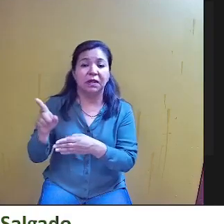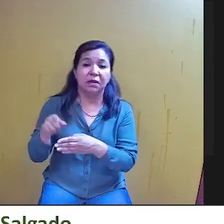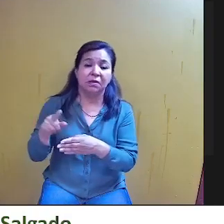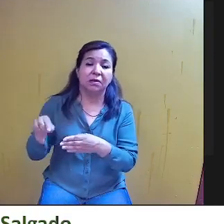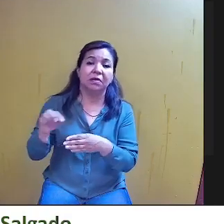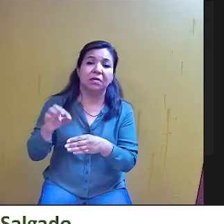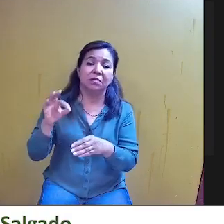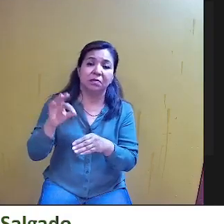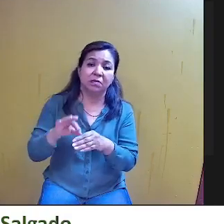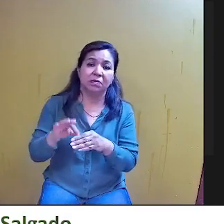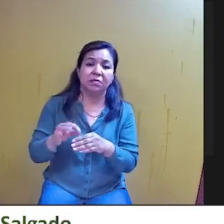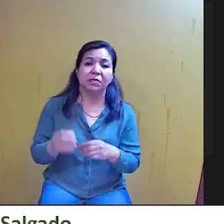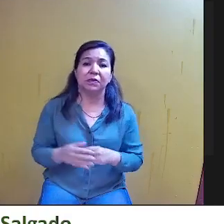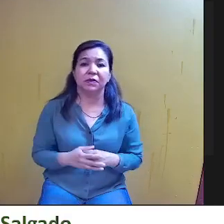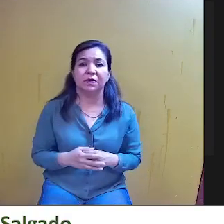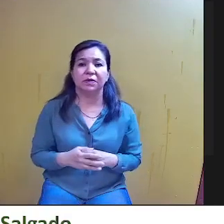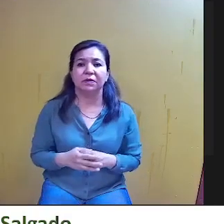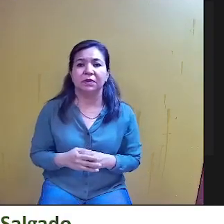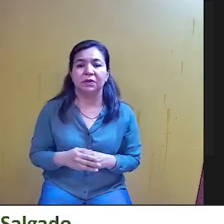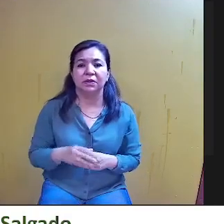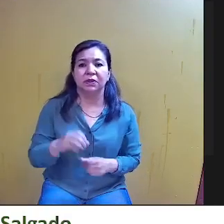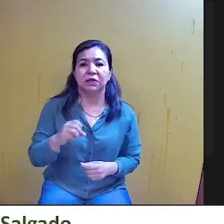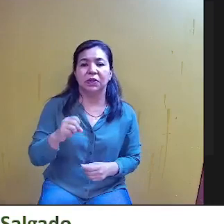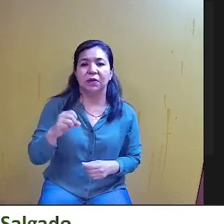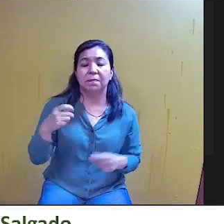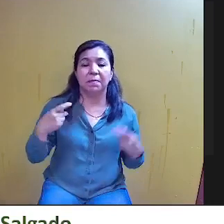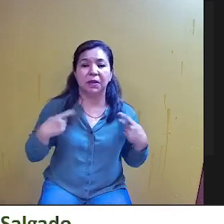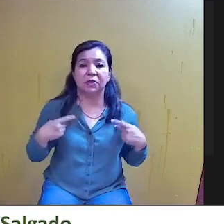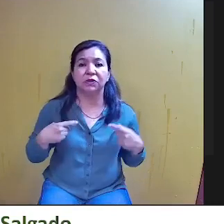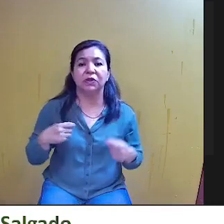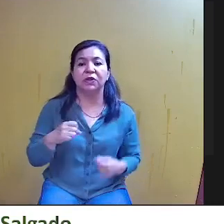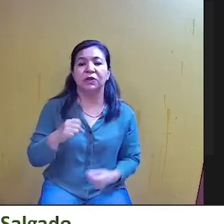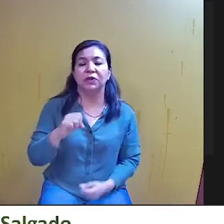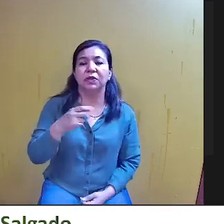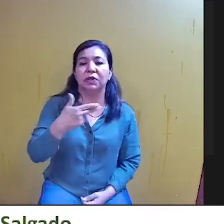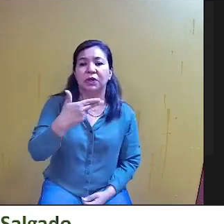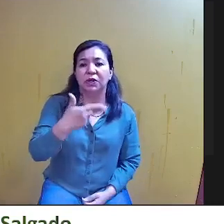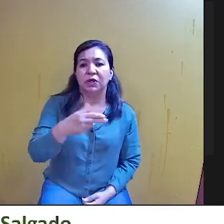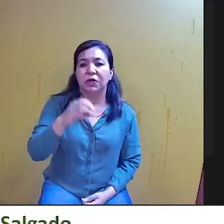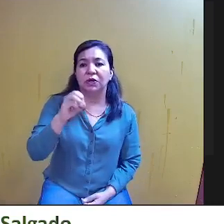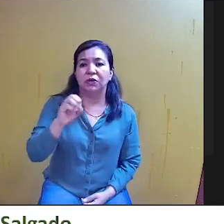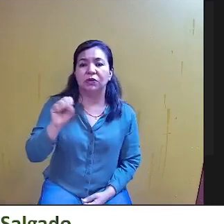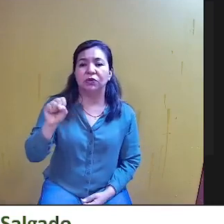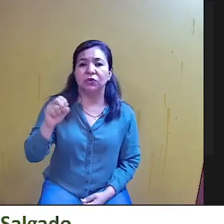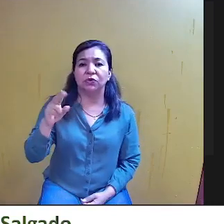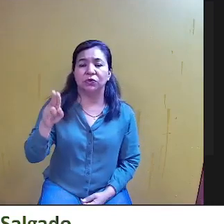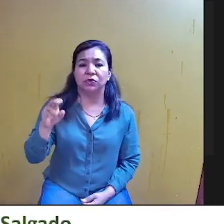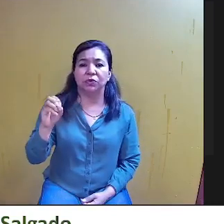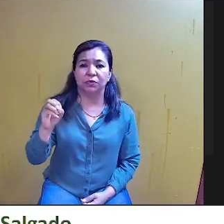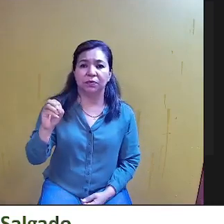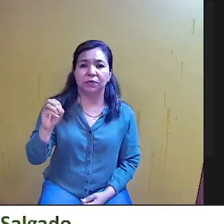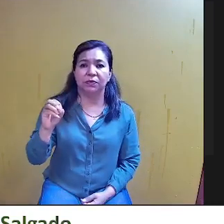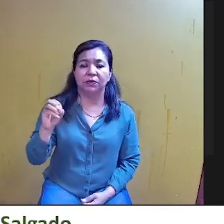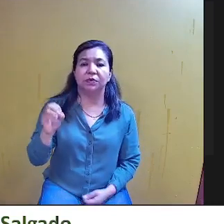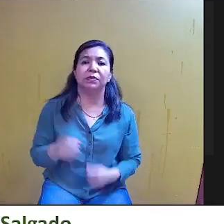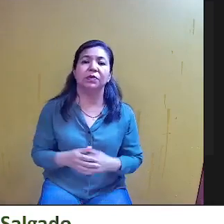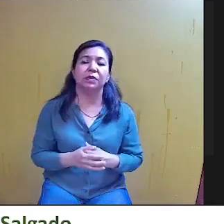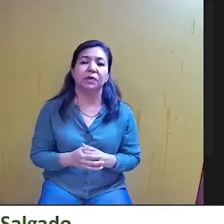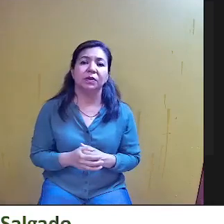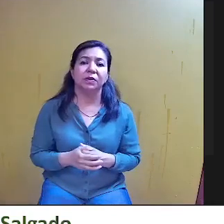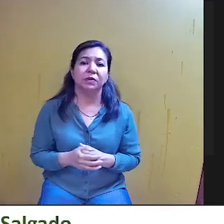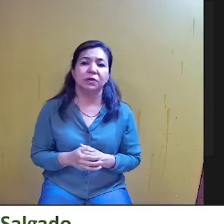al ciudadano Yosio Cuauhtémoc Rebolledo Gómez. Por lo que en el afán